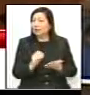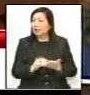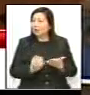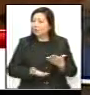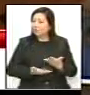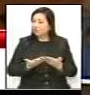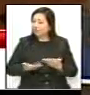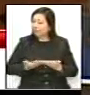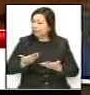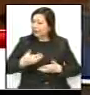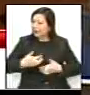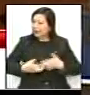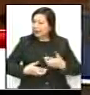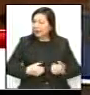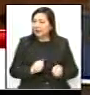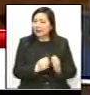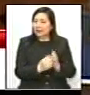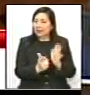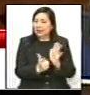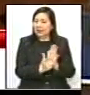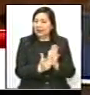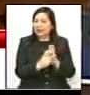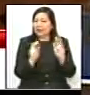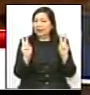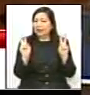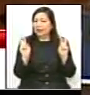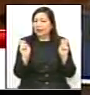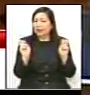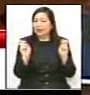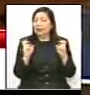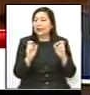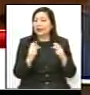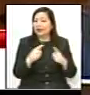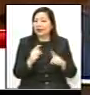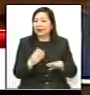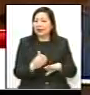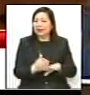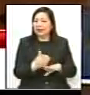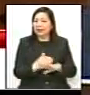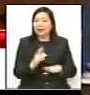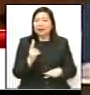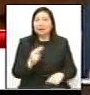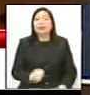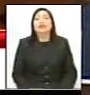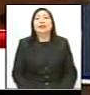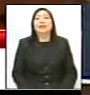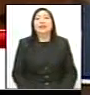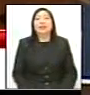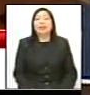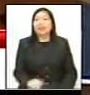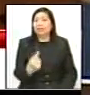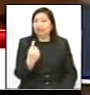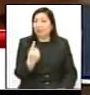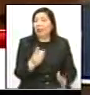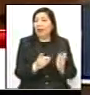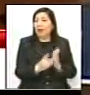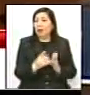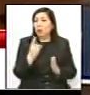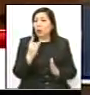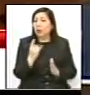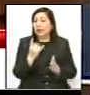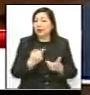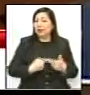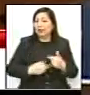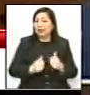facilitación de procedimientos, de legalidades, entre comillas, ha permitido el desarrollo de la corrupción. Lección número uno, hay un decreto de urgencia que sea en